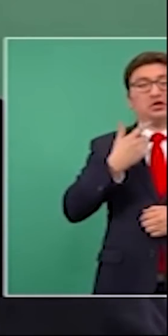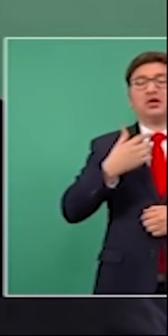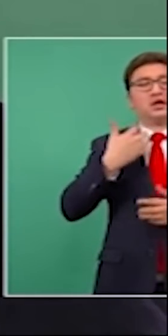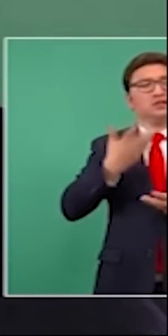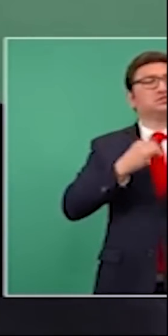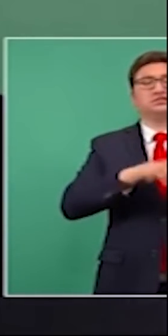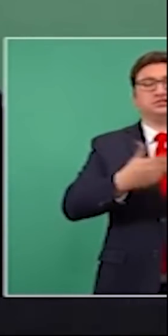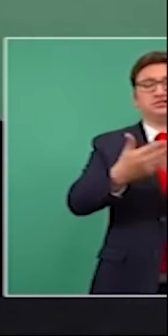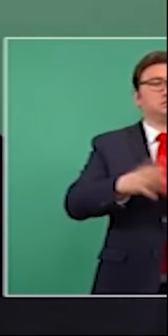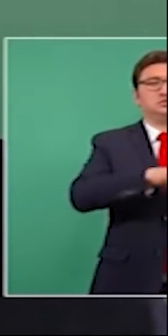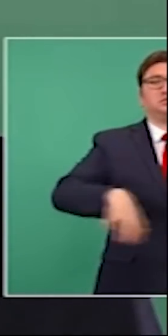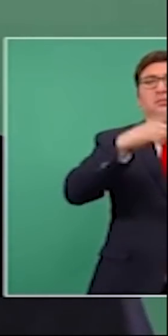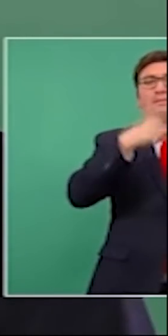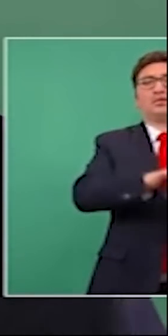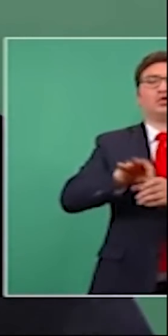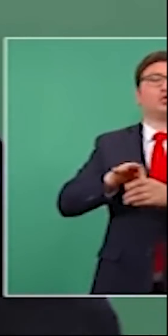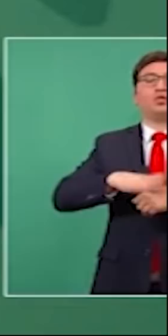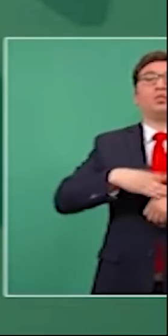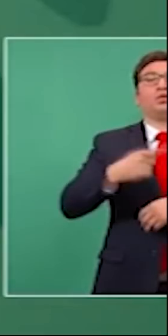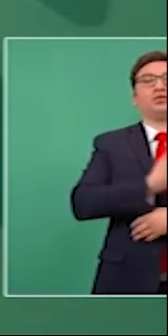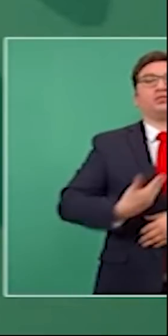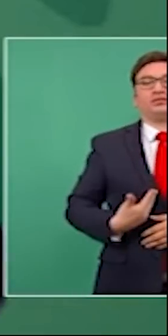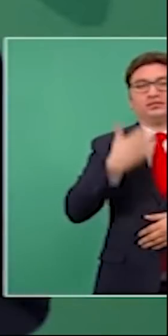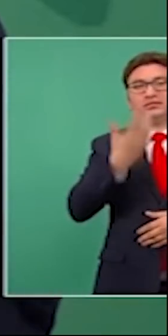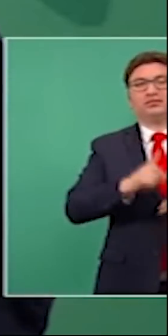poner casillas en todos lados, porque el presidente,